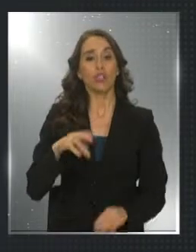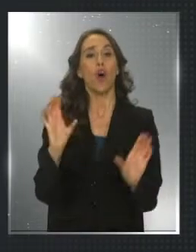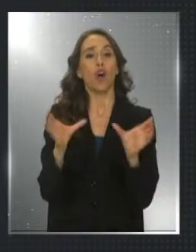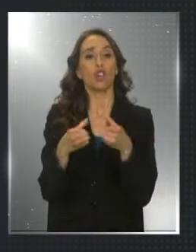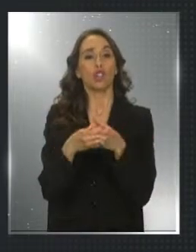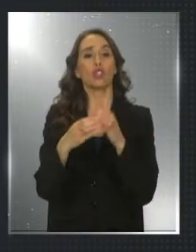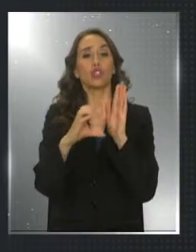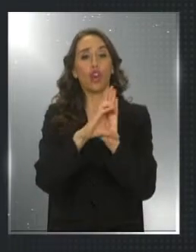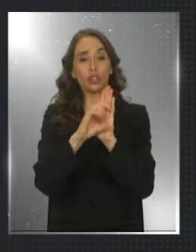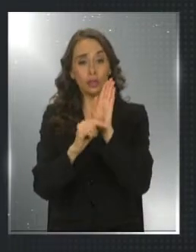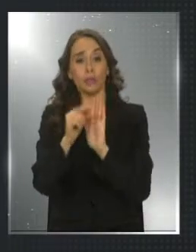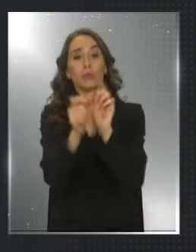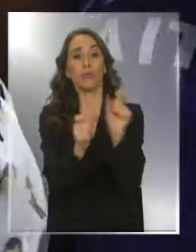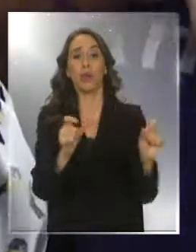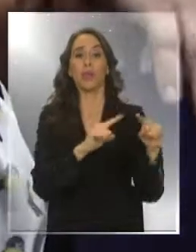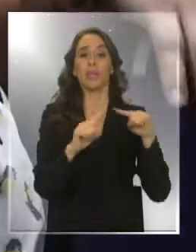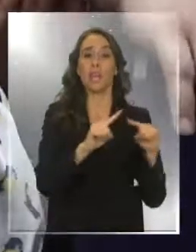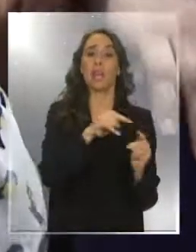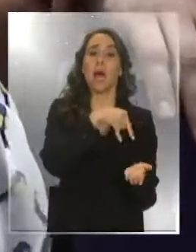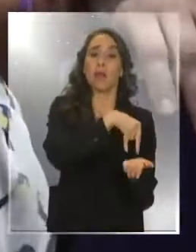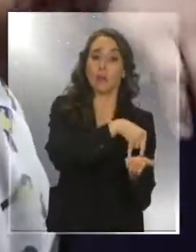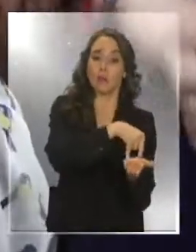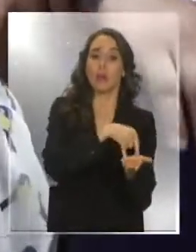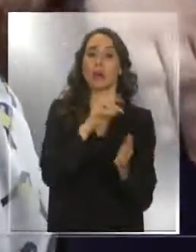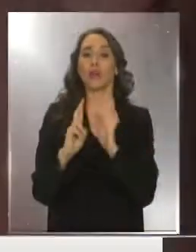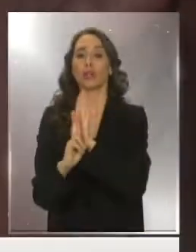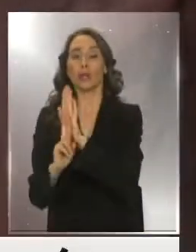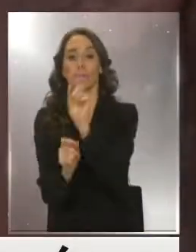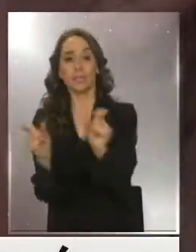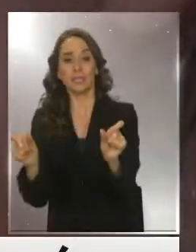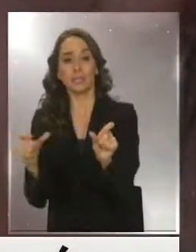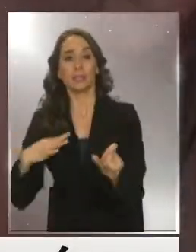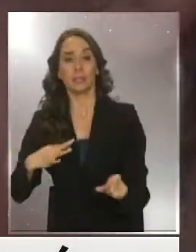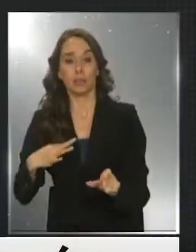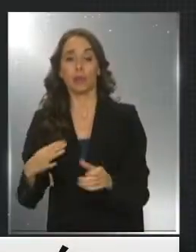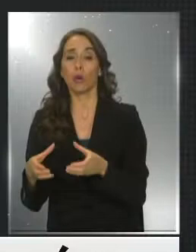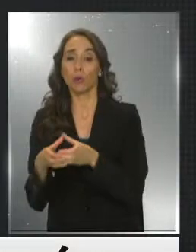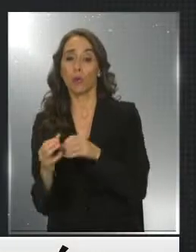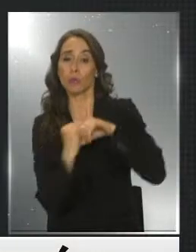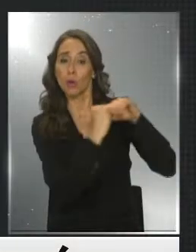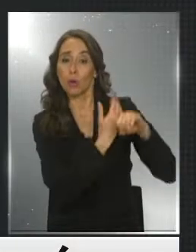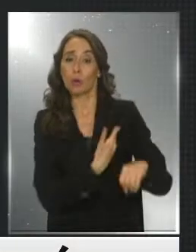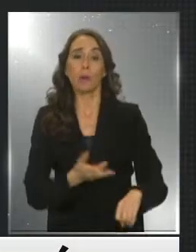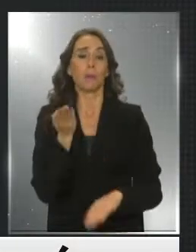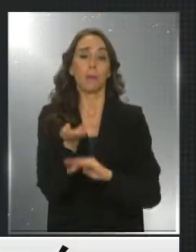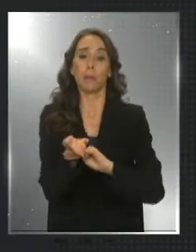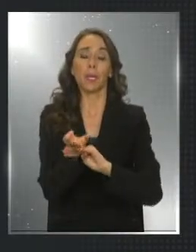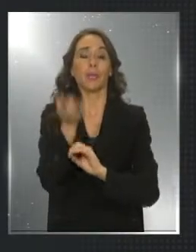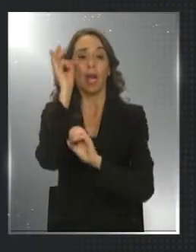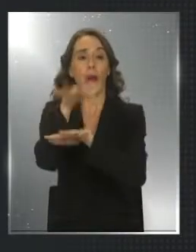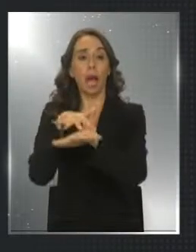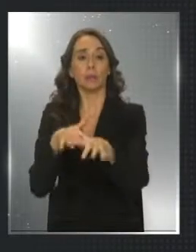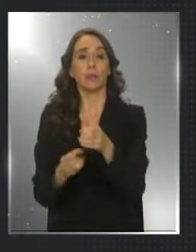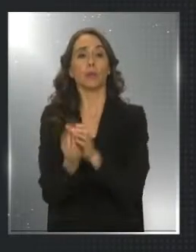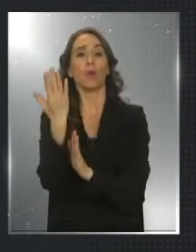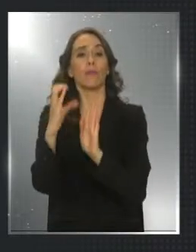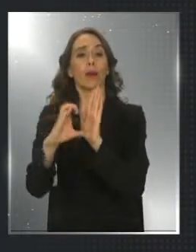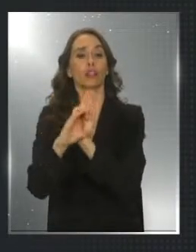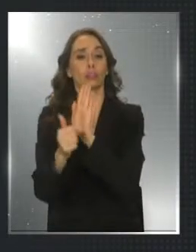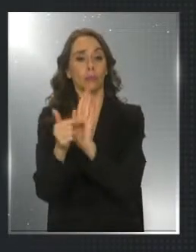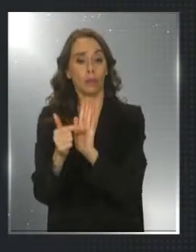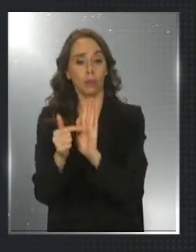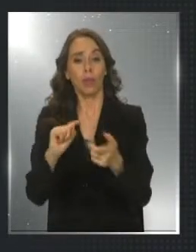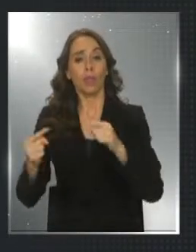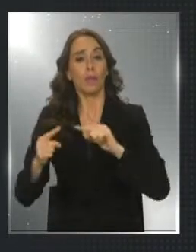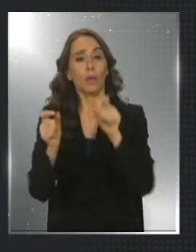delegados representantes de la ciudadanía. Aún así, la oposición pide a gritos la Asamblea Constituyente, la discusión solo